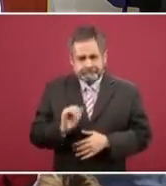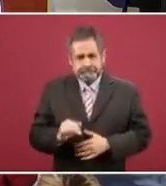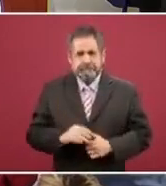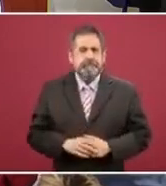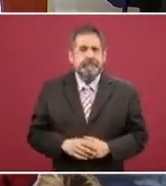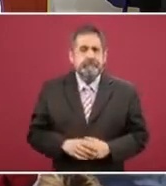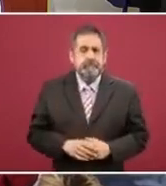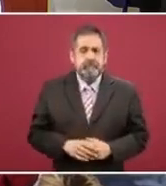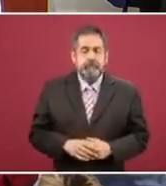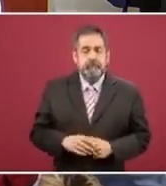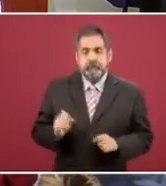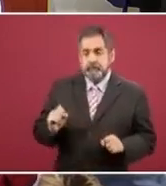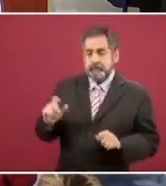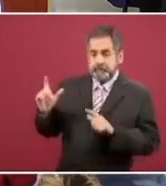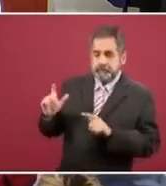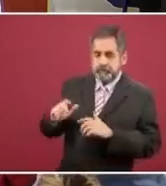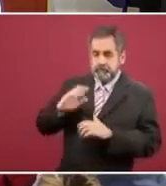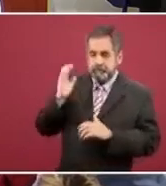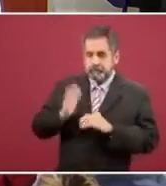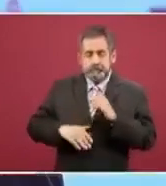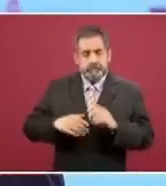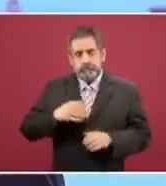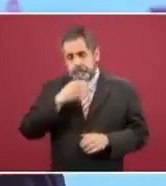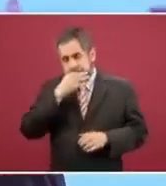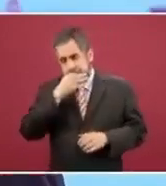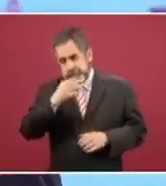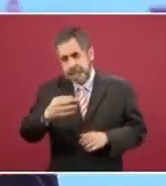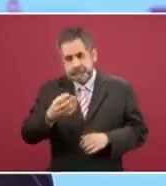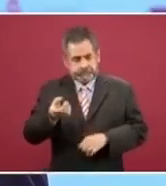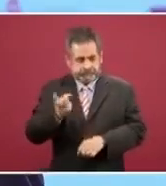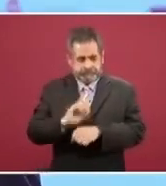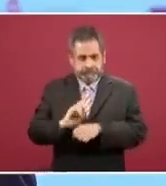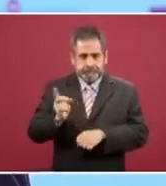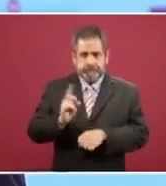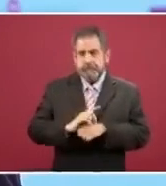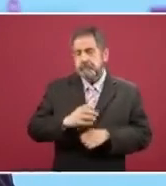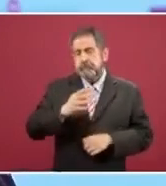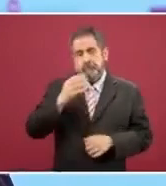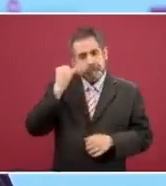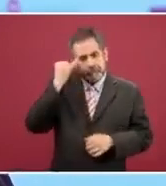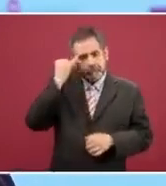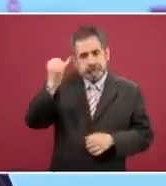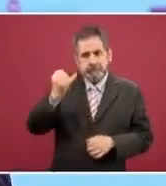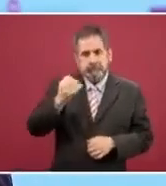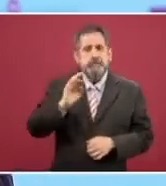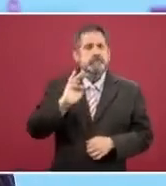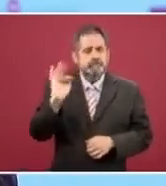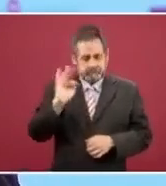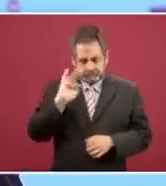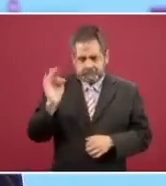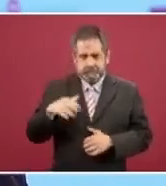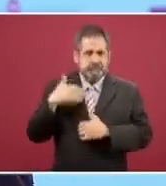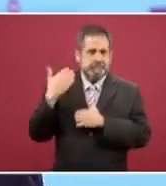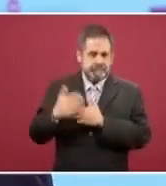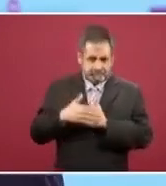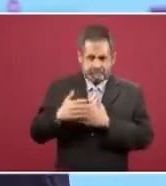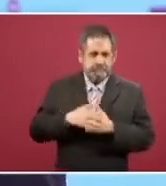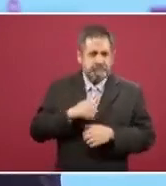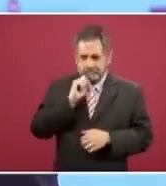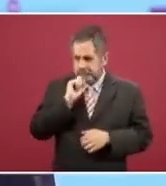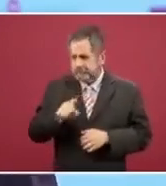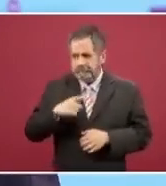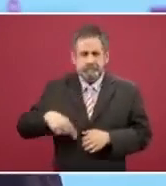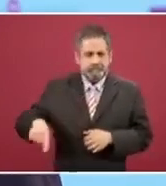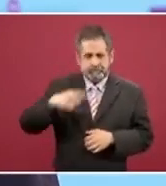concluyo de esta imagen con la idea que hemos dicho todos los días: es muy probable que llegaremos al punto en donde